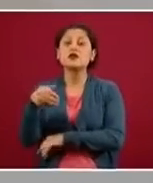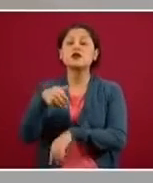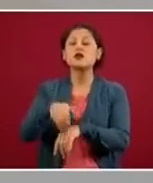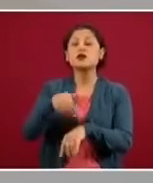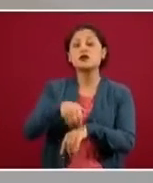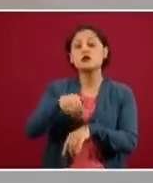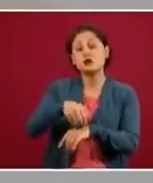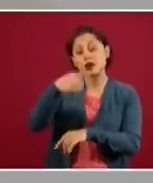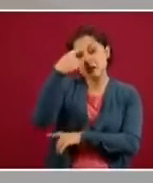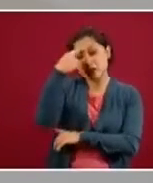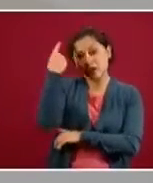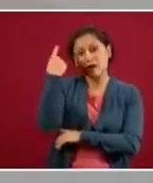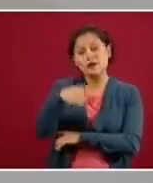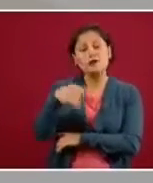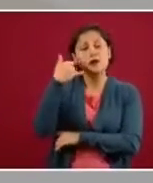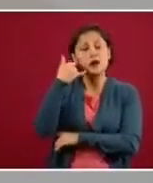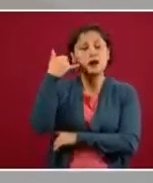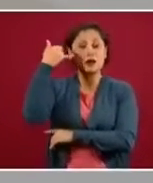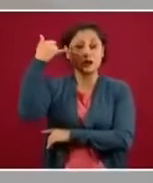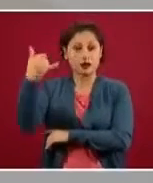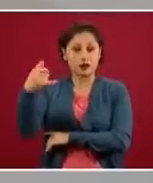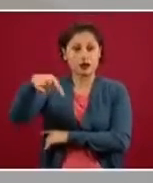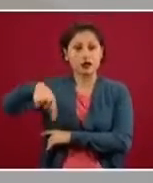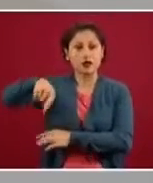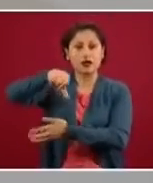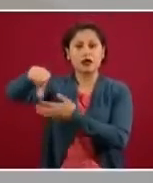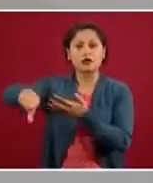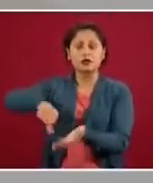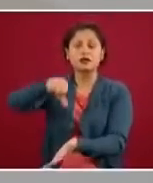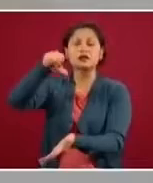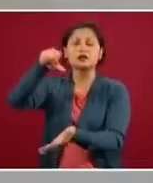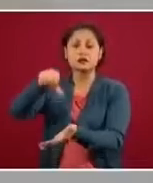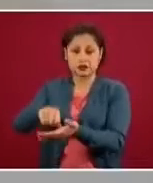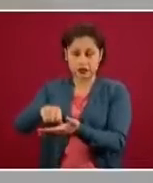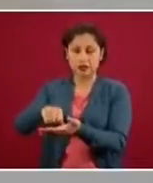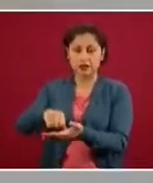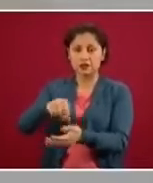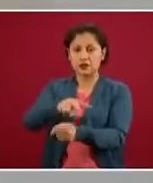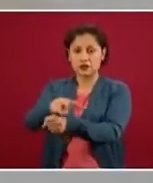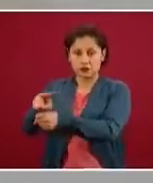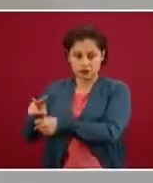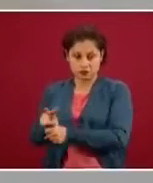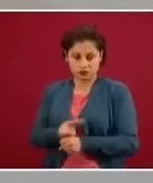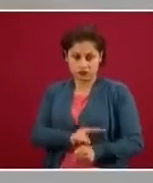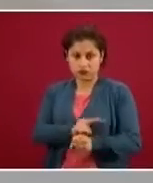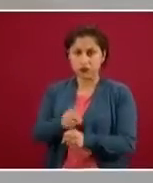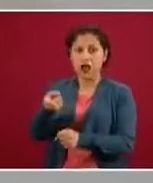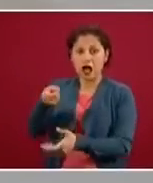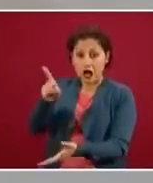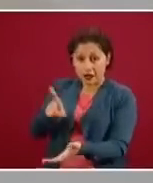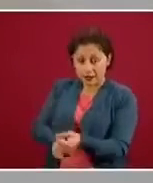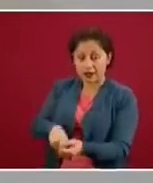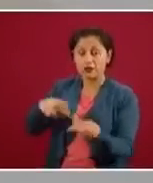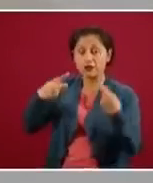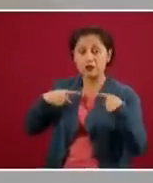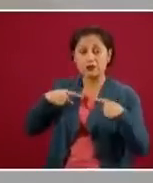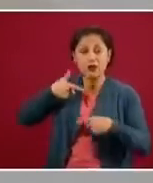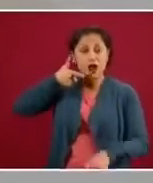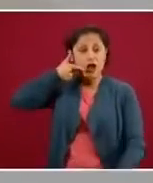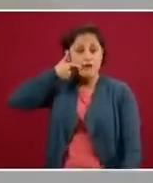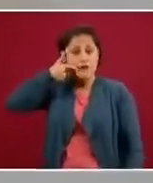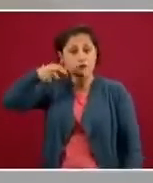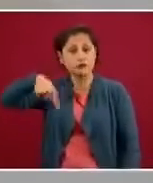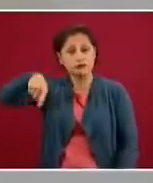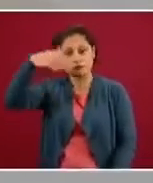atención ciudadana de la Unidad de Inteligencia Epidemiológica y Sanitaria, y ahí tenemos personal entrenado. Después